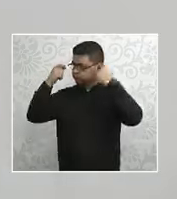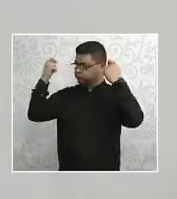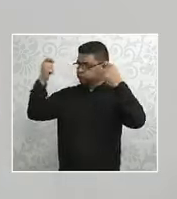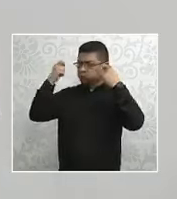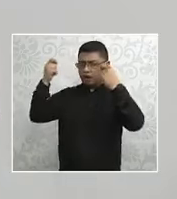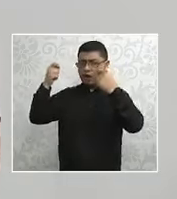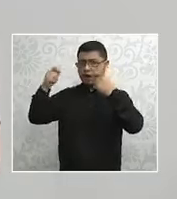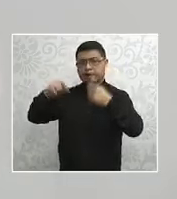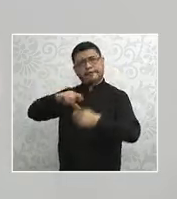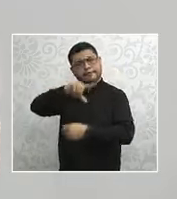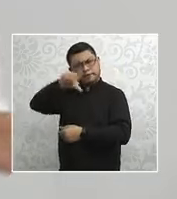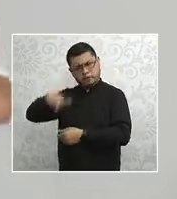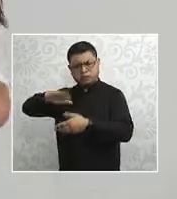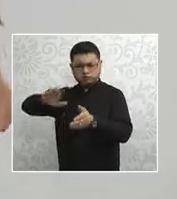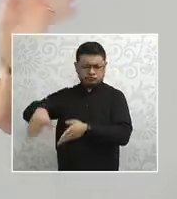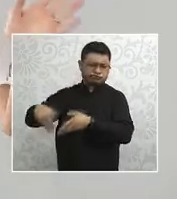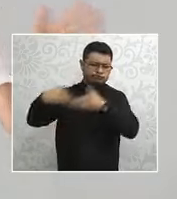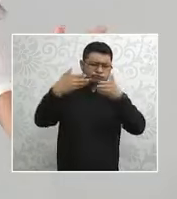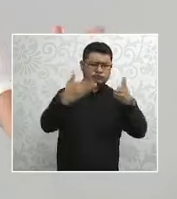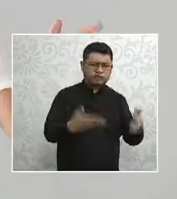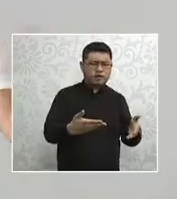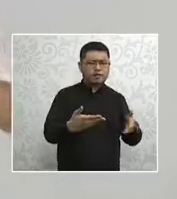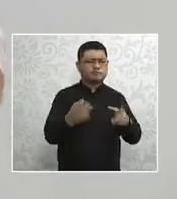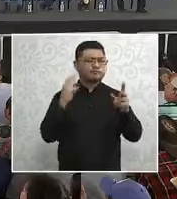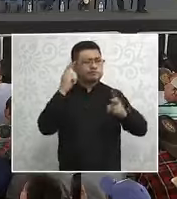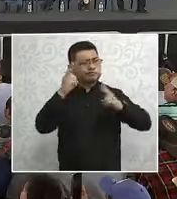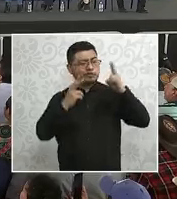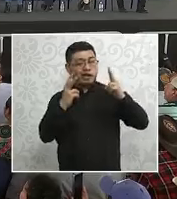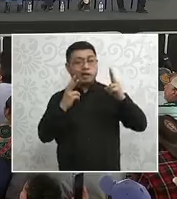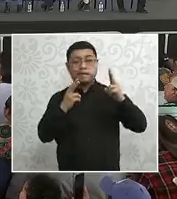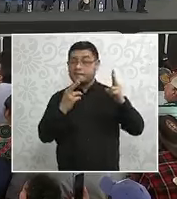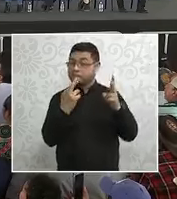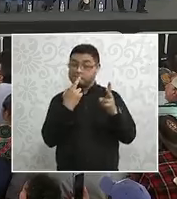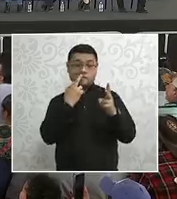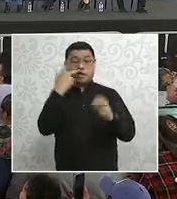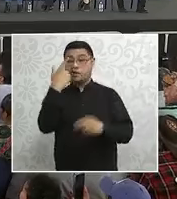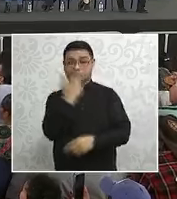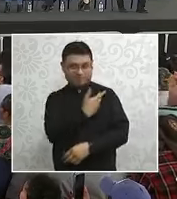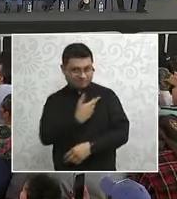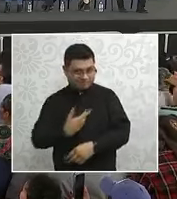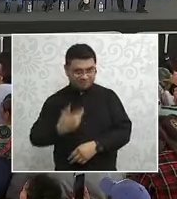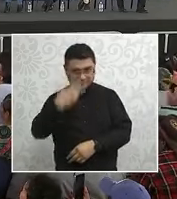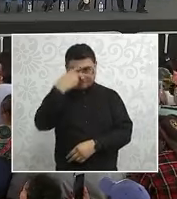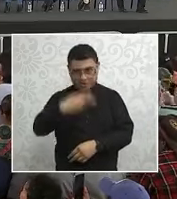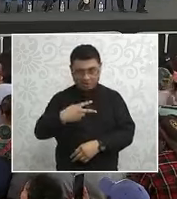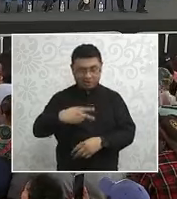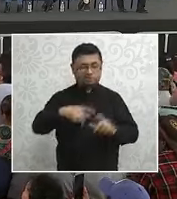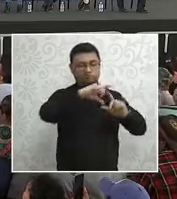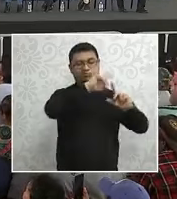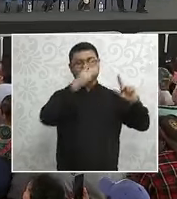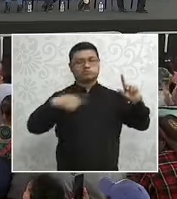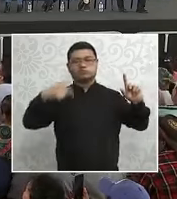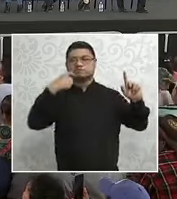de visita con el mejor presidente de México Andrés Manuel López Obrador en la